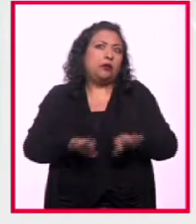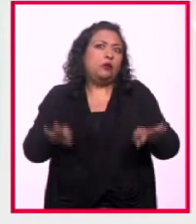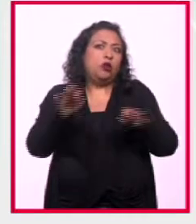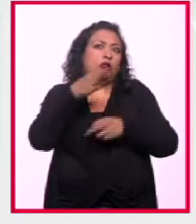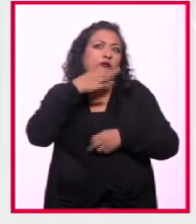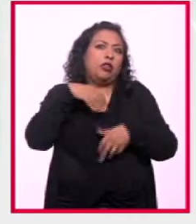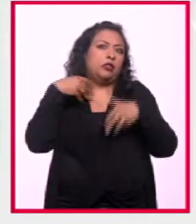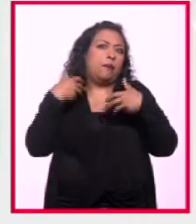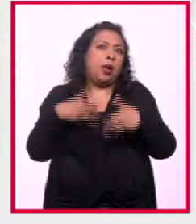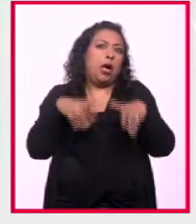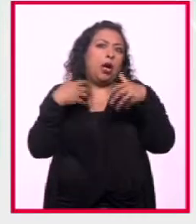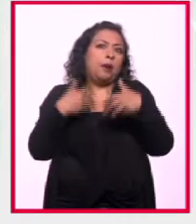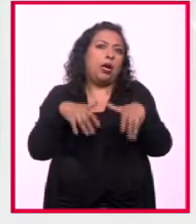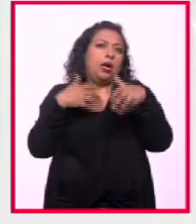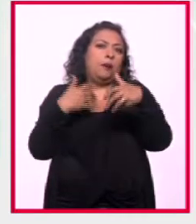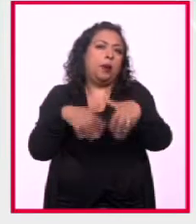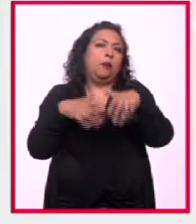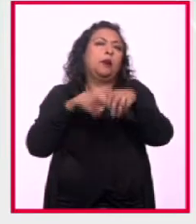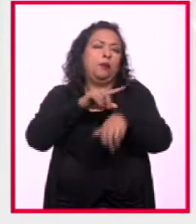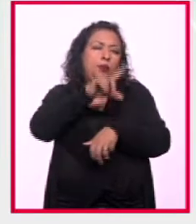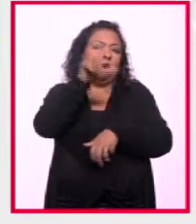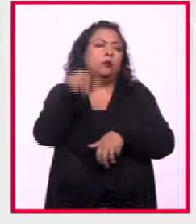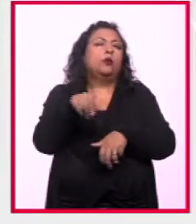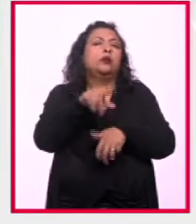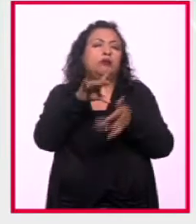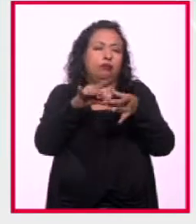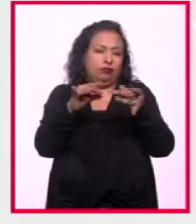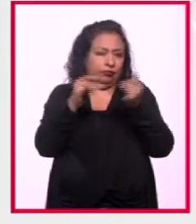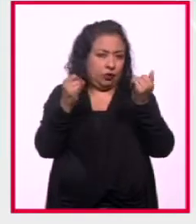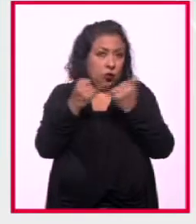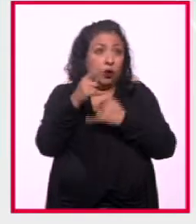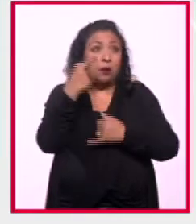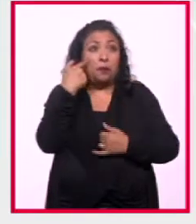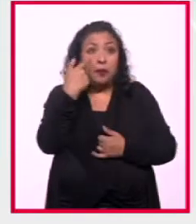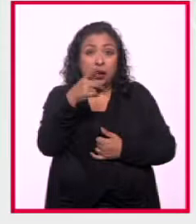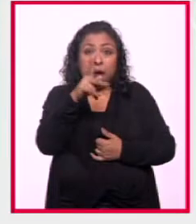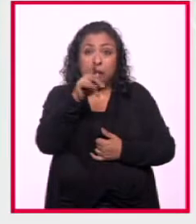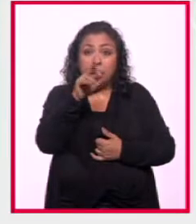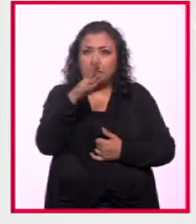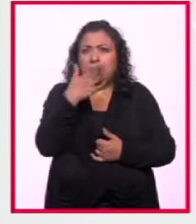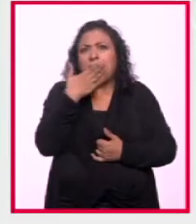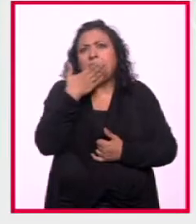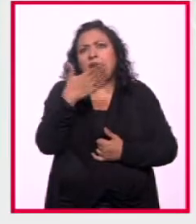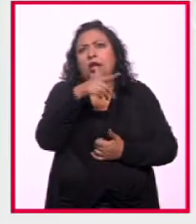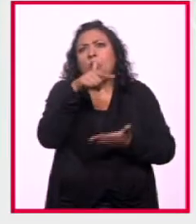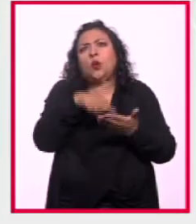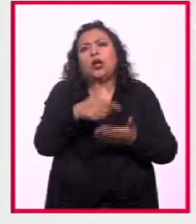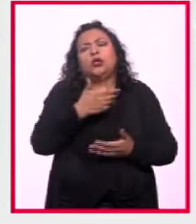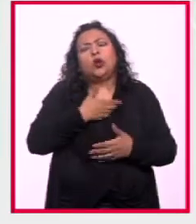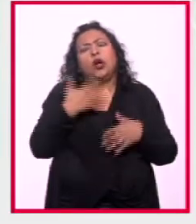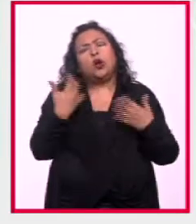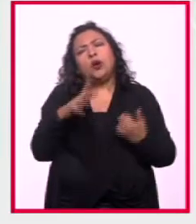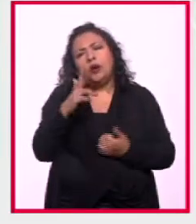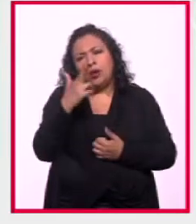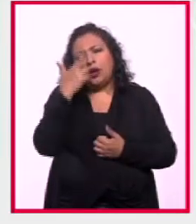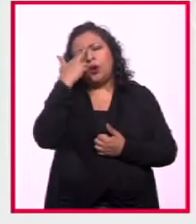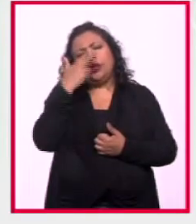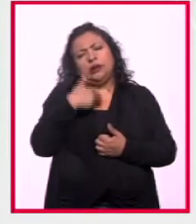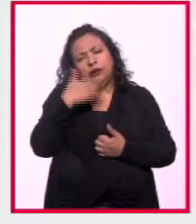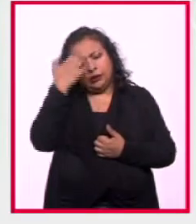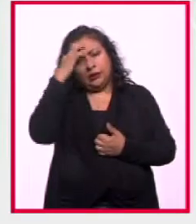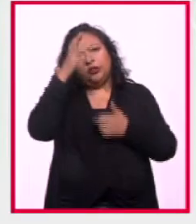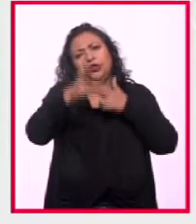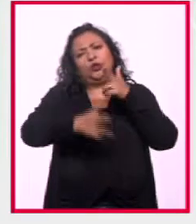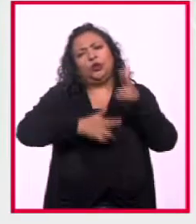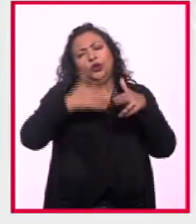fiesta y el desfile de lo que estamos platicando más adelante también y qué bueno verla a petra y en eso acá lo que bueno también recordar esa nostalgia del